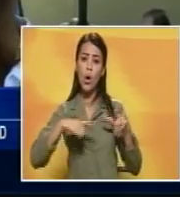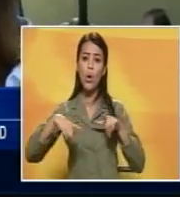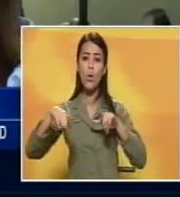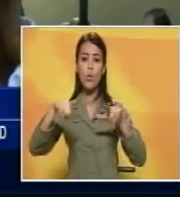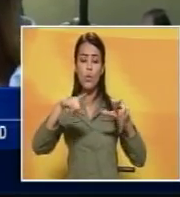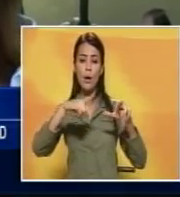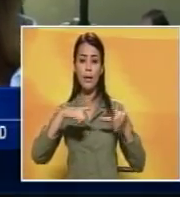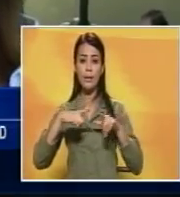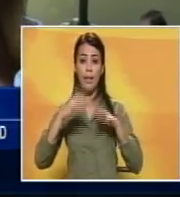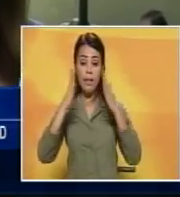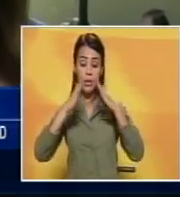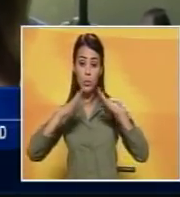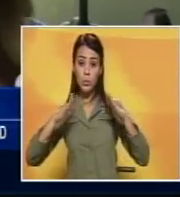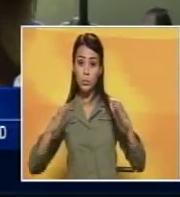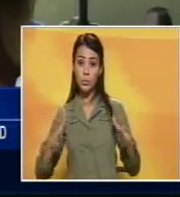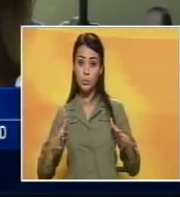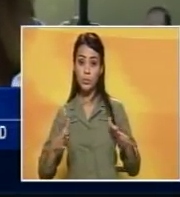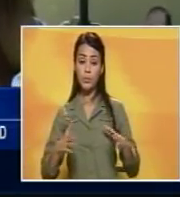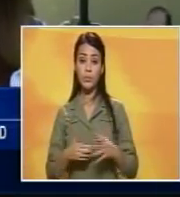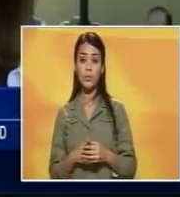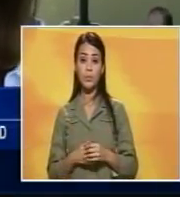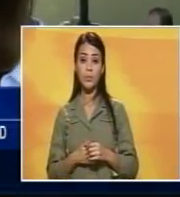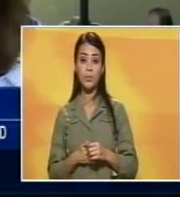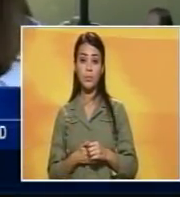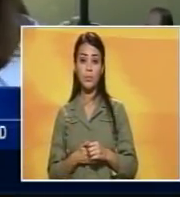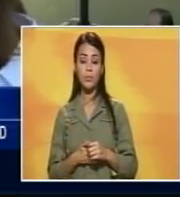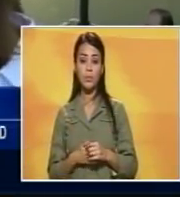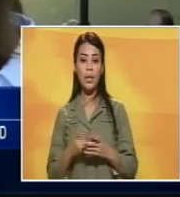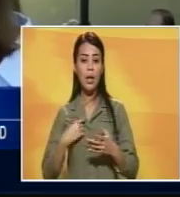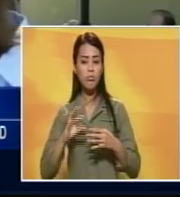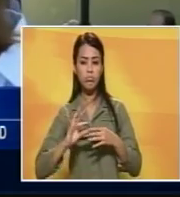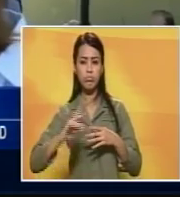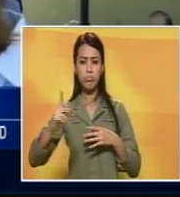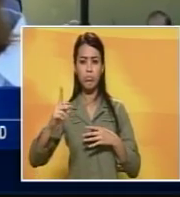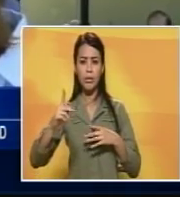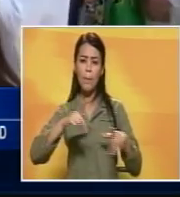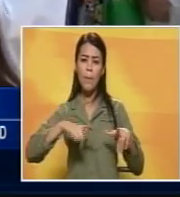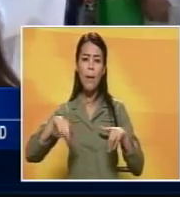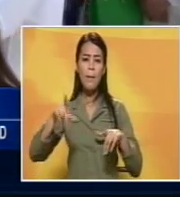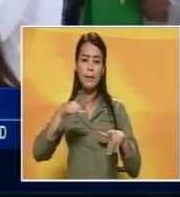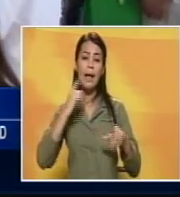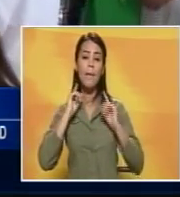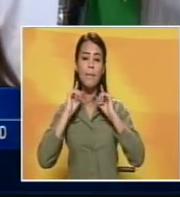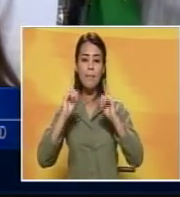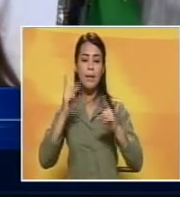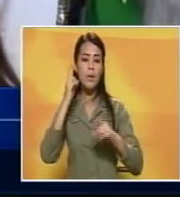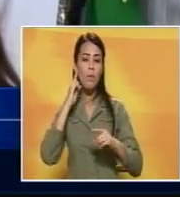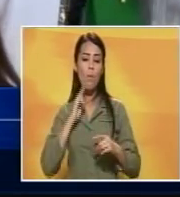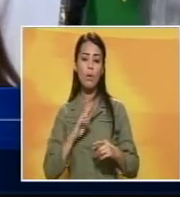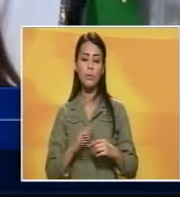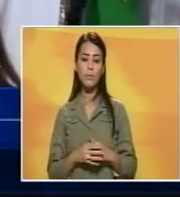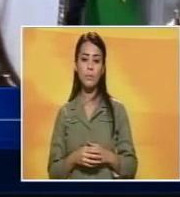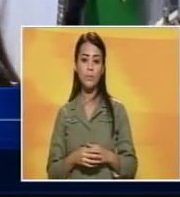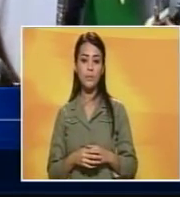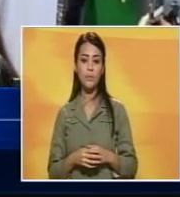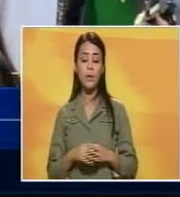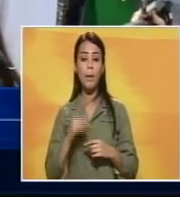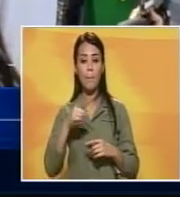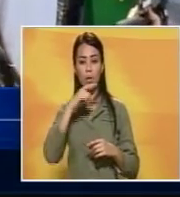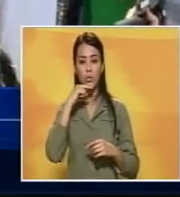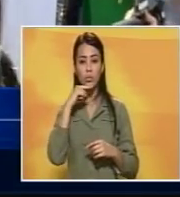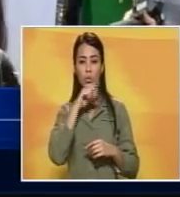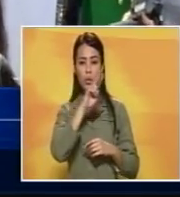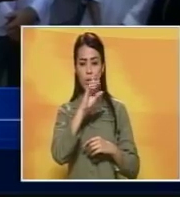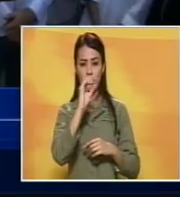Aire Libre de las Esculturas, prolongándose 600 metros más hasta la Avenida Bolívar por la Monseñor Adán. La alcaldía estima que para octubre de 2018